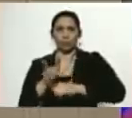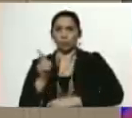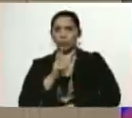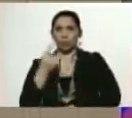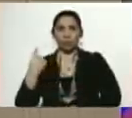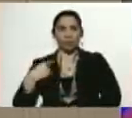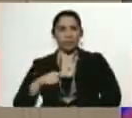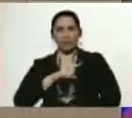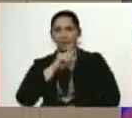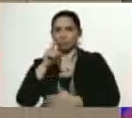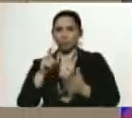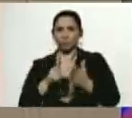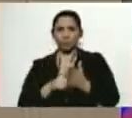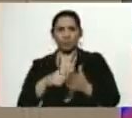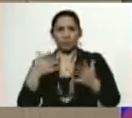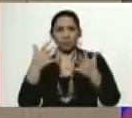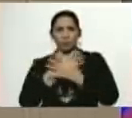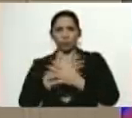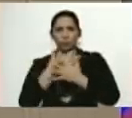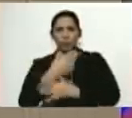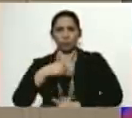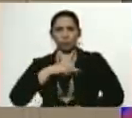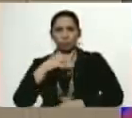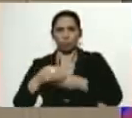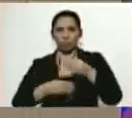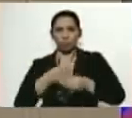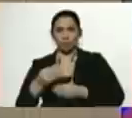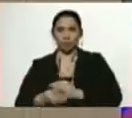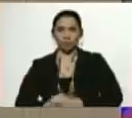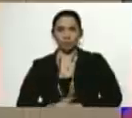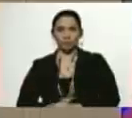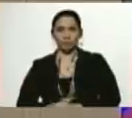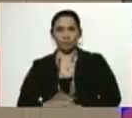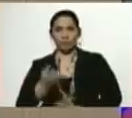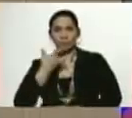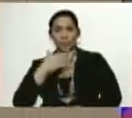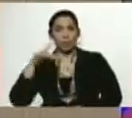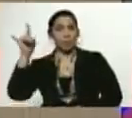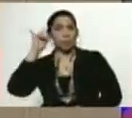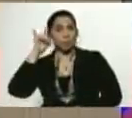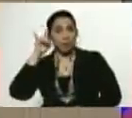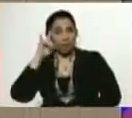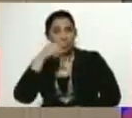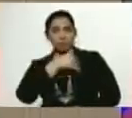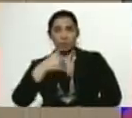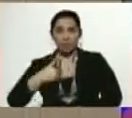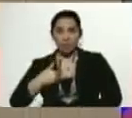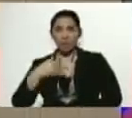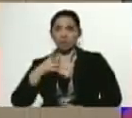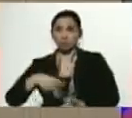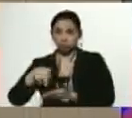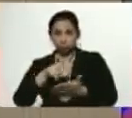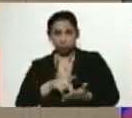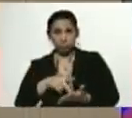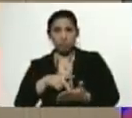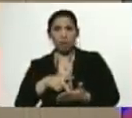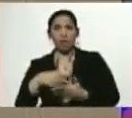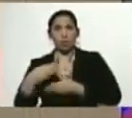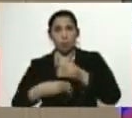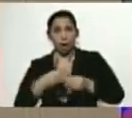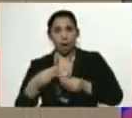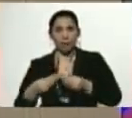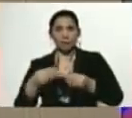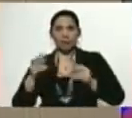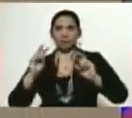absolutamente ninguna duda de que lo haremos. Si el diablo quiere colaborar y lo hace en términos